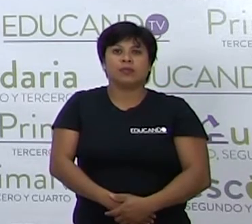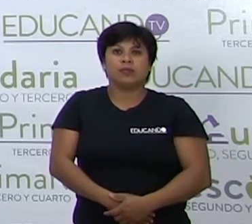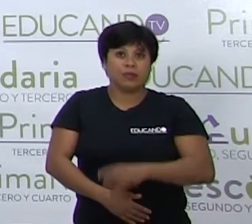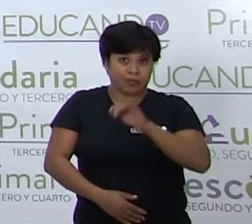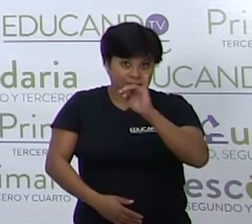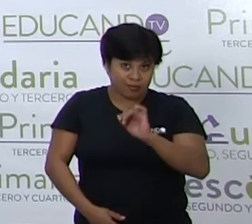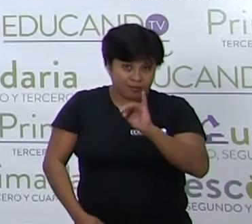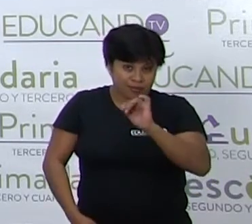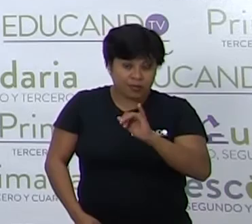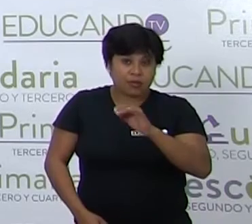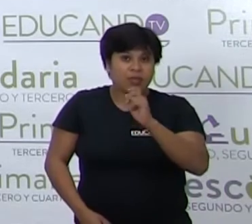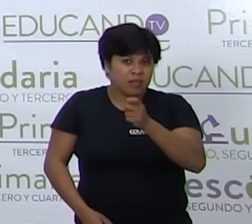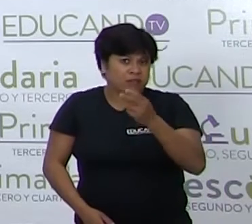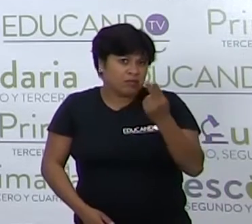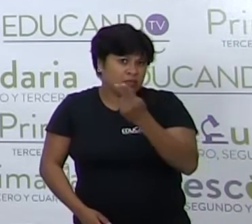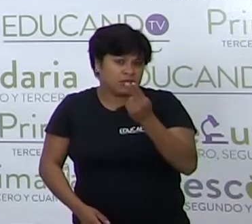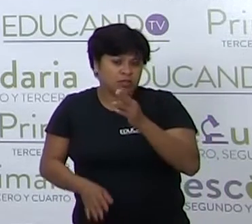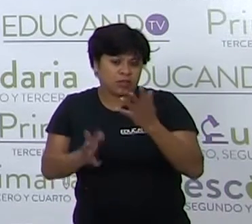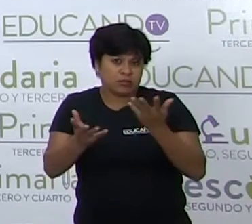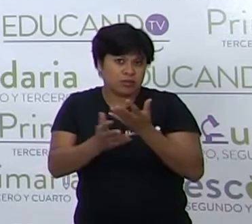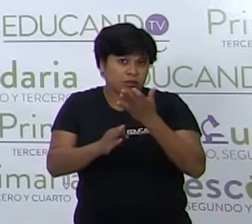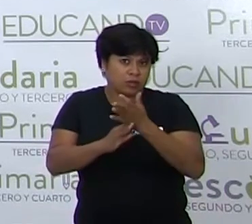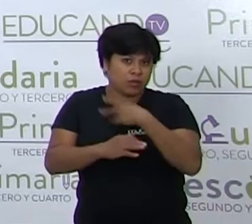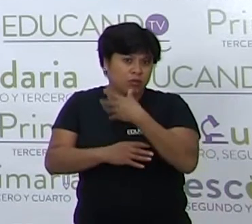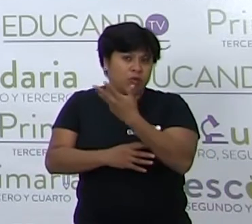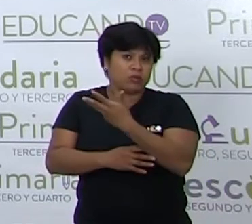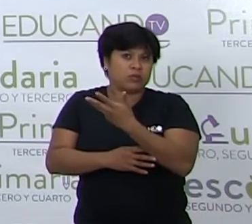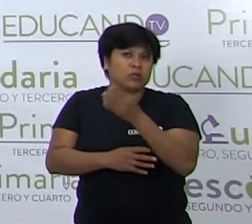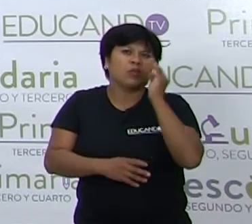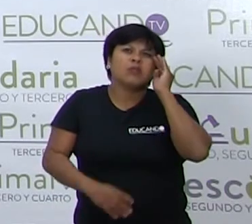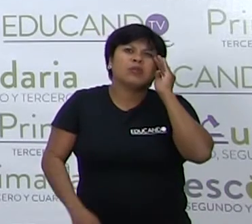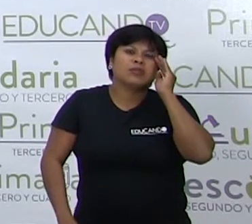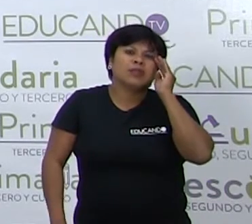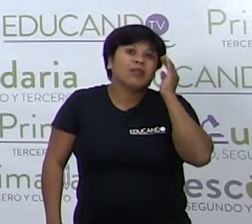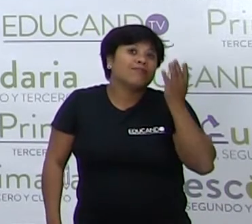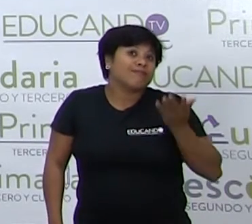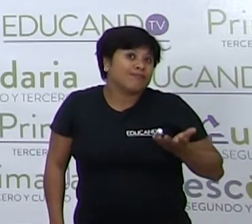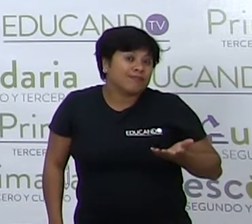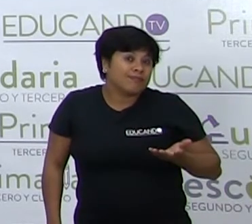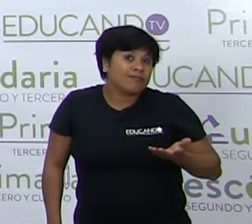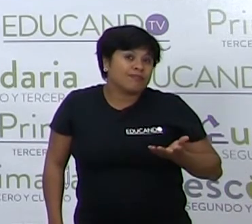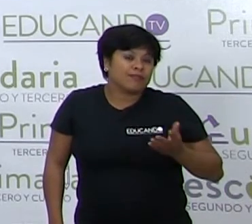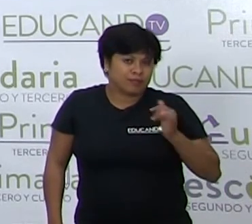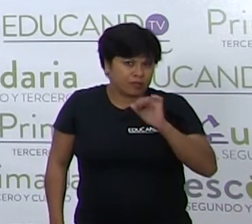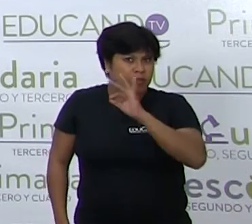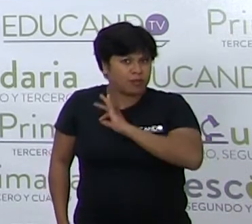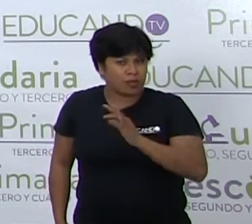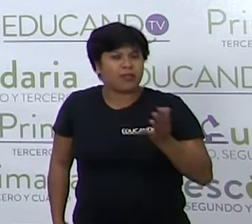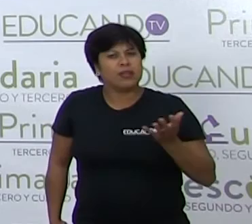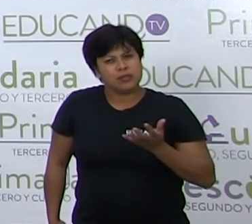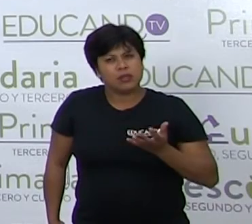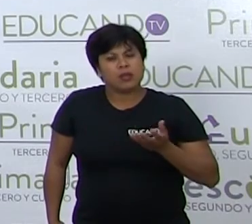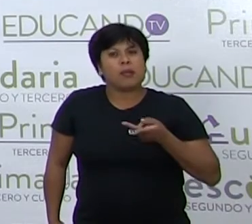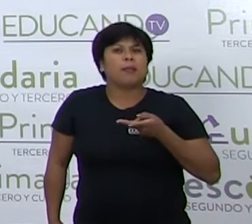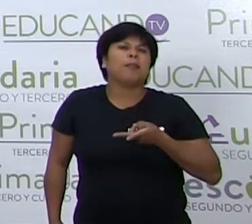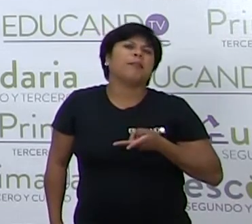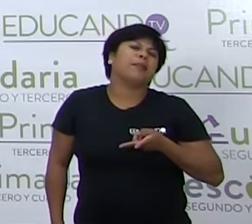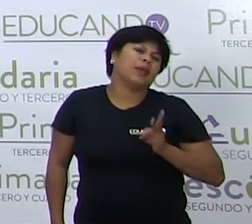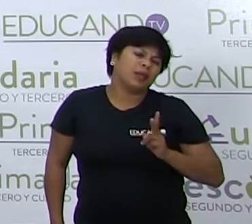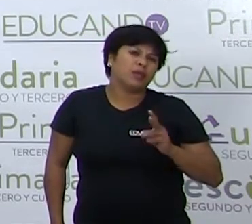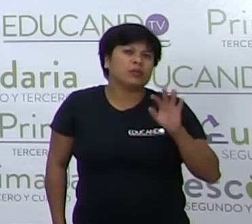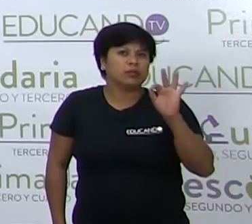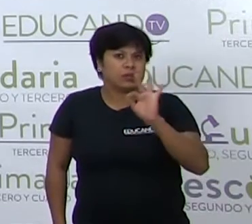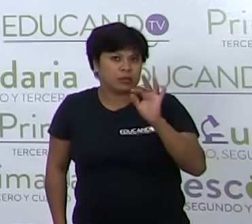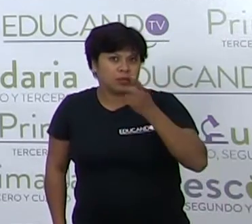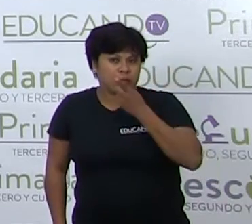¿sí? ¿Será necesario hacer esto que hice acá? ¿Tú qué dices? Sí se podría hacer, pero si ya